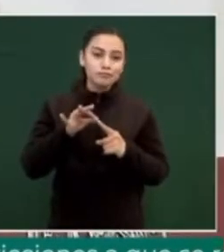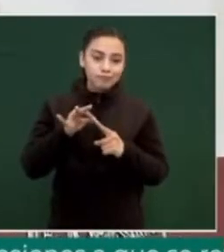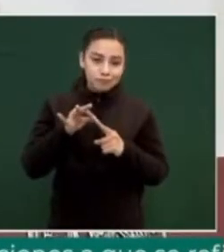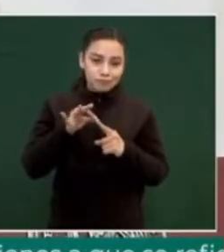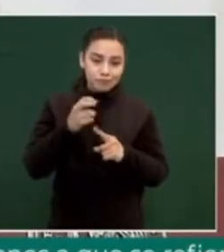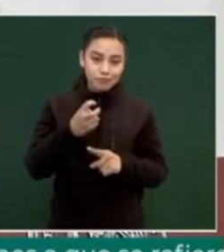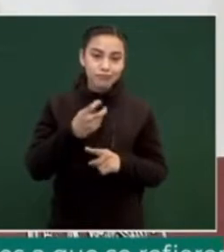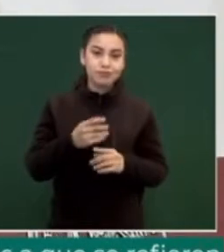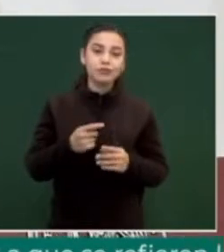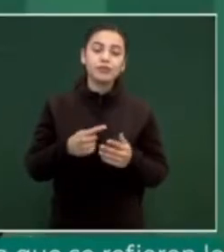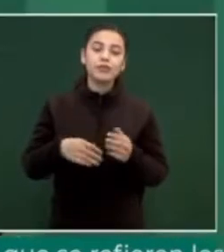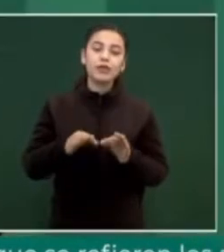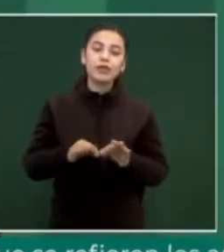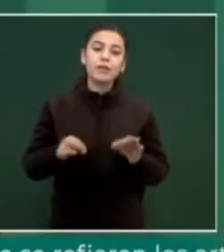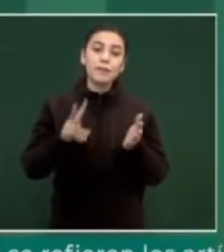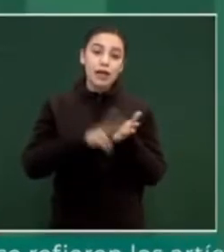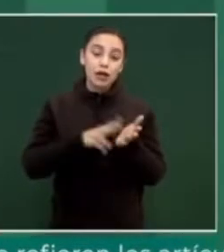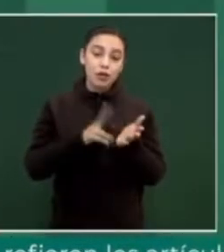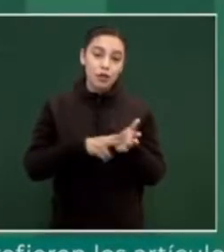este